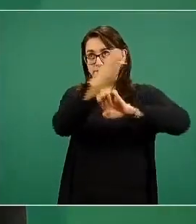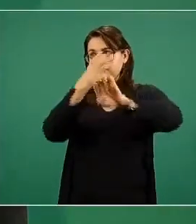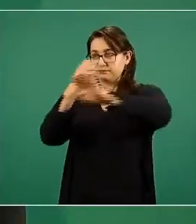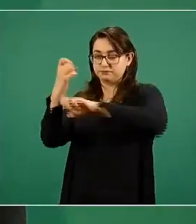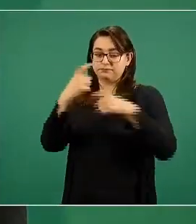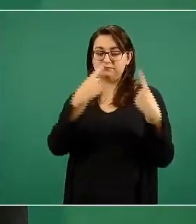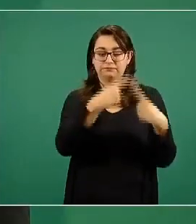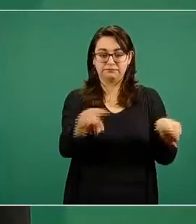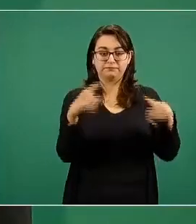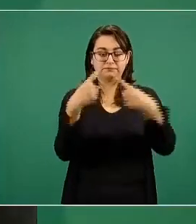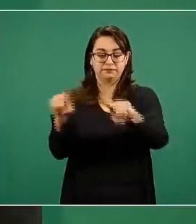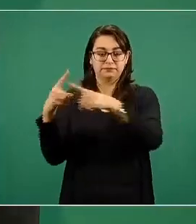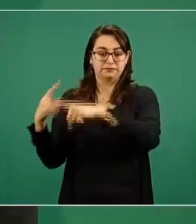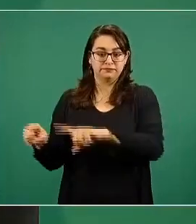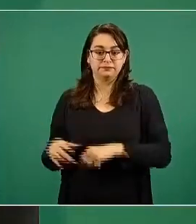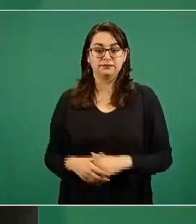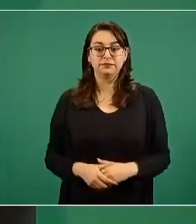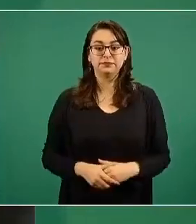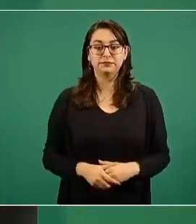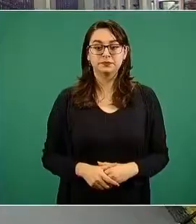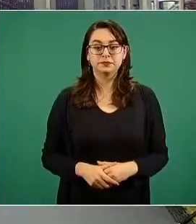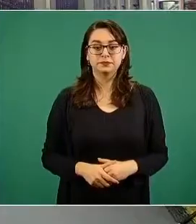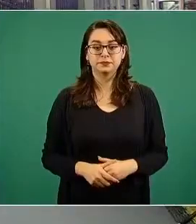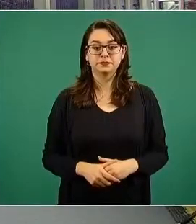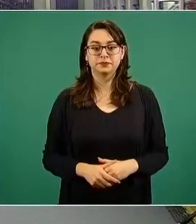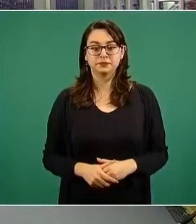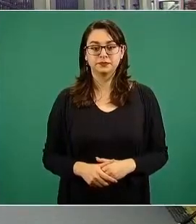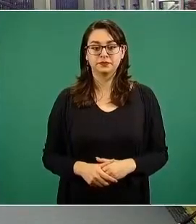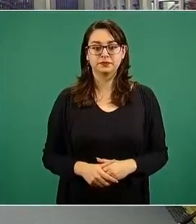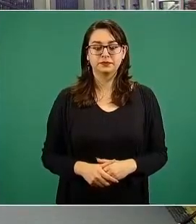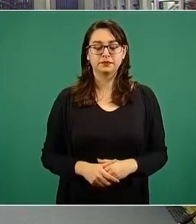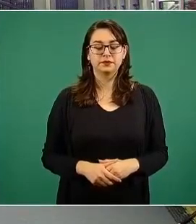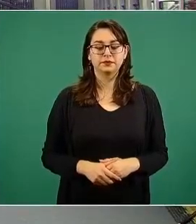estados de la República. Adelante, por favor.